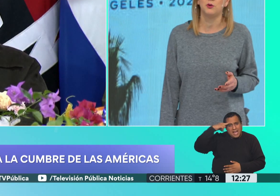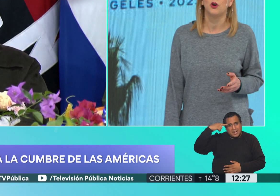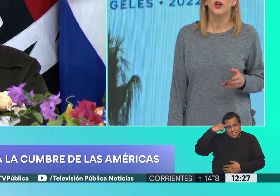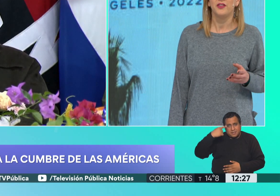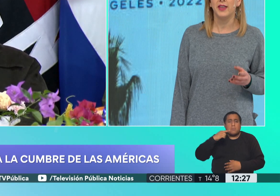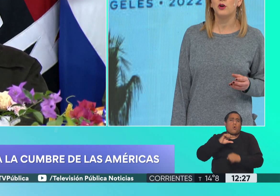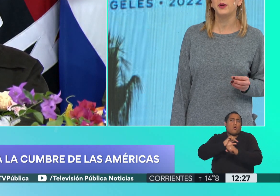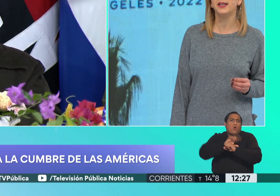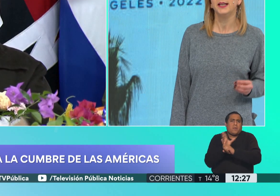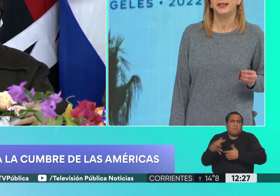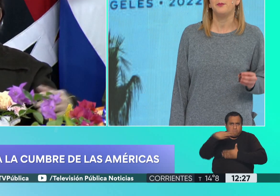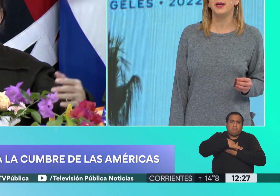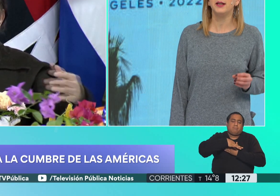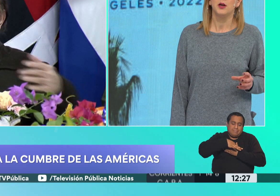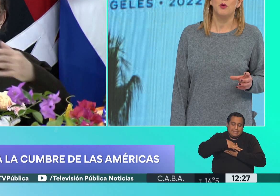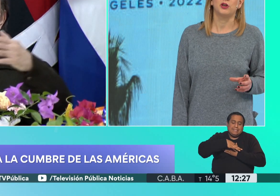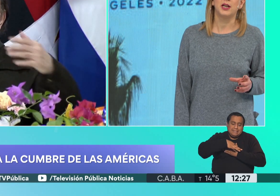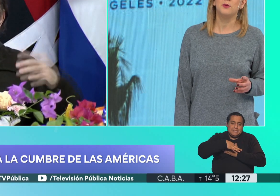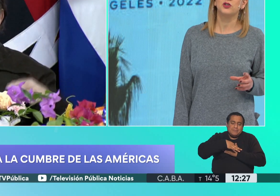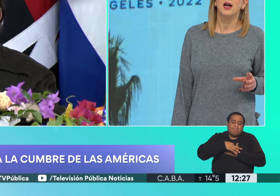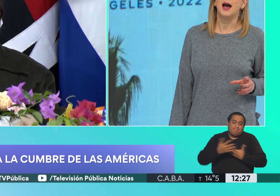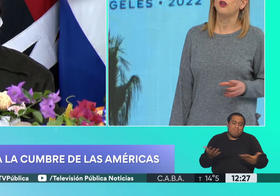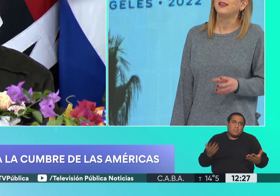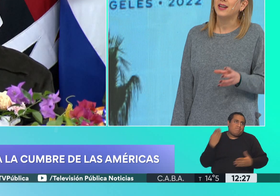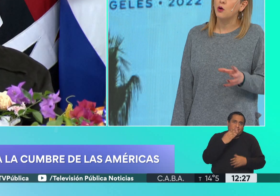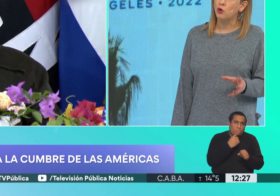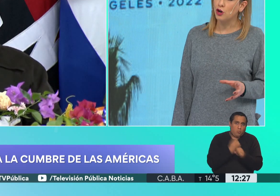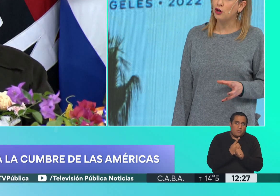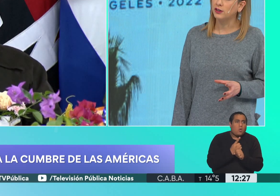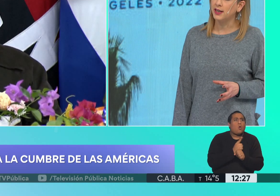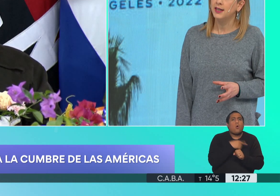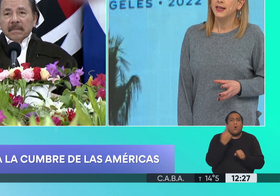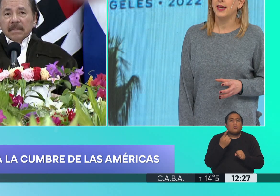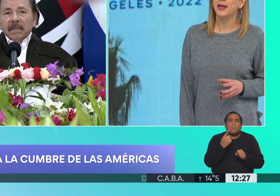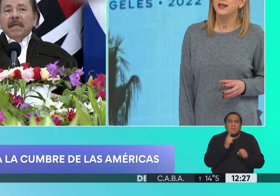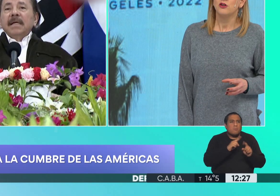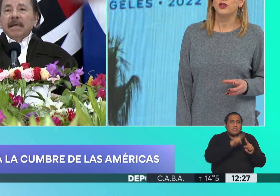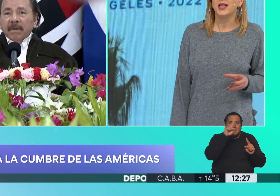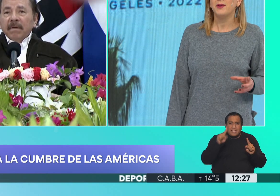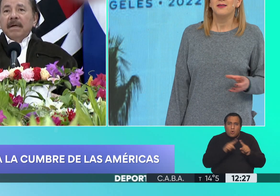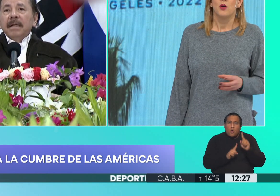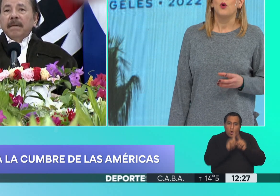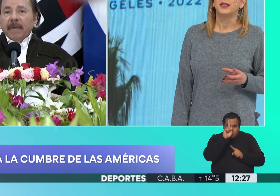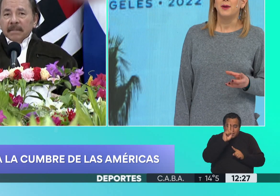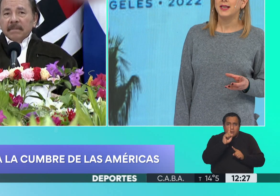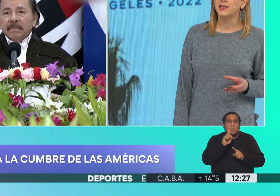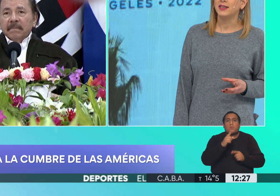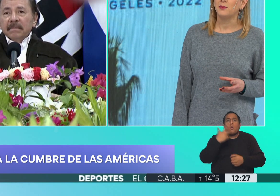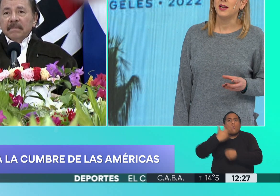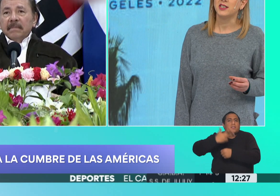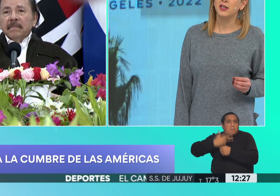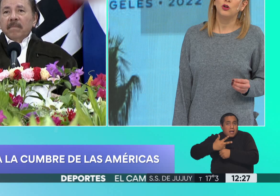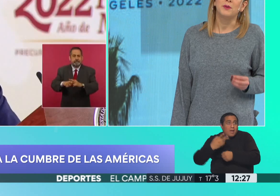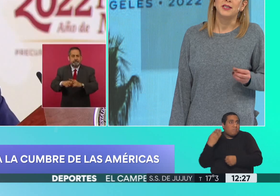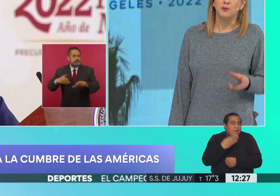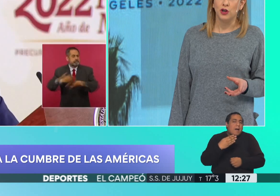positivo de COVID. También, bueno, tenemos a los del Triángulo Norte, que no se sabe Guatemala si va a